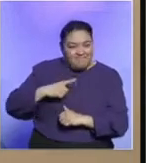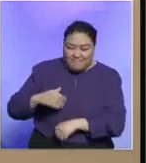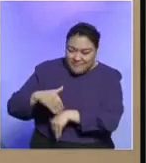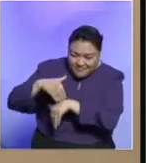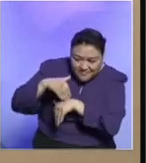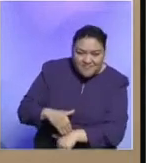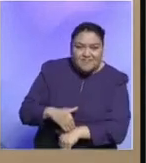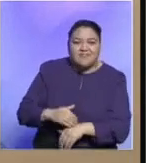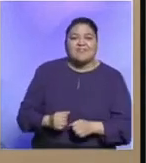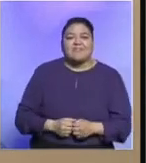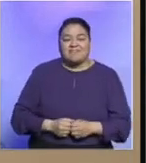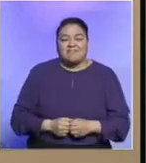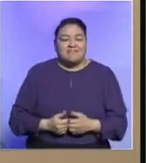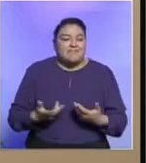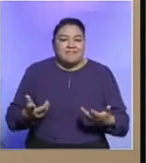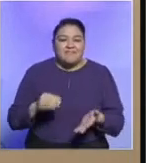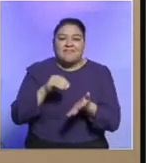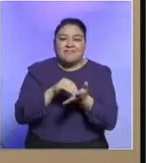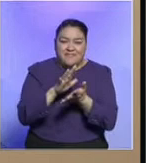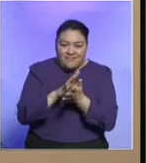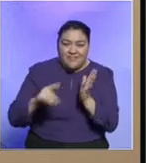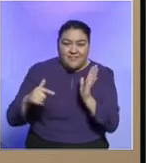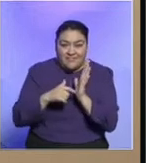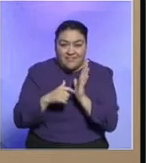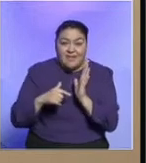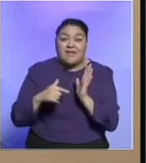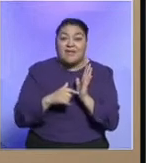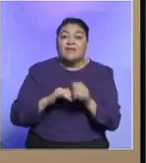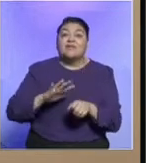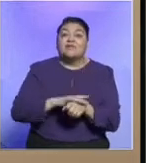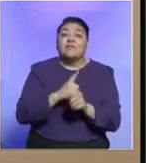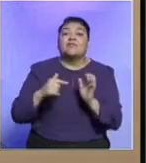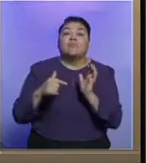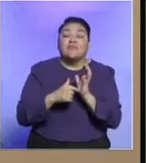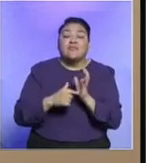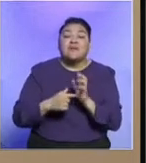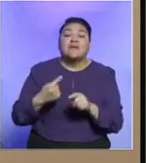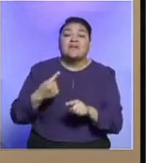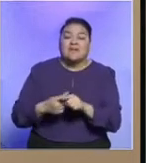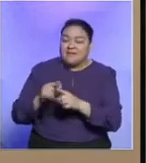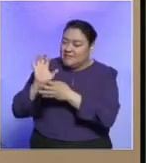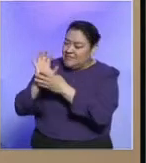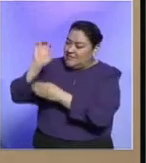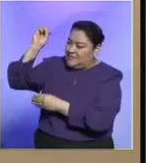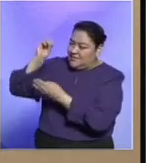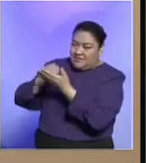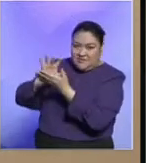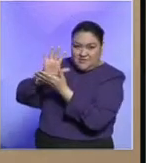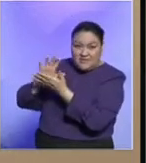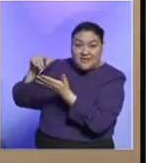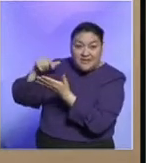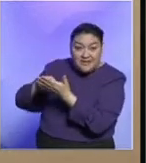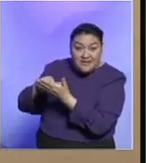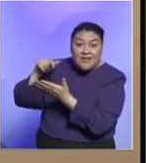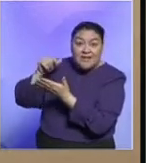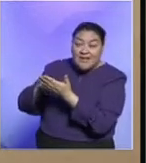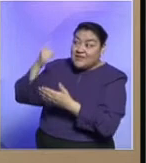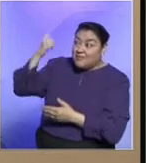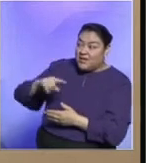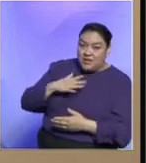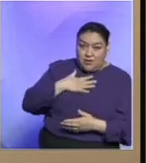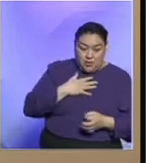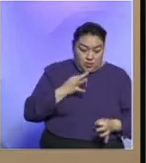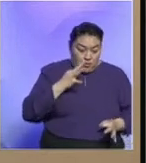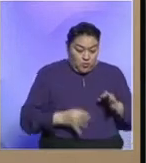involucradas. Y ello en atención a que es la propia Constitución, no este